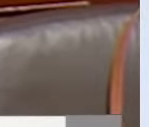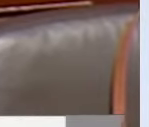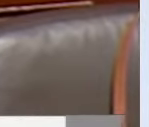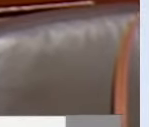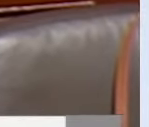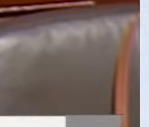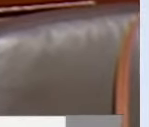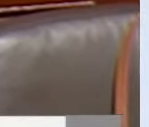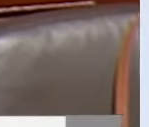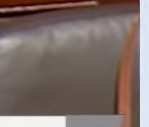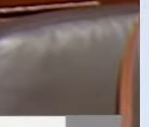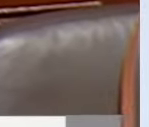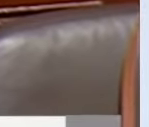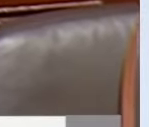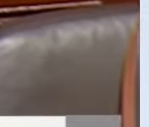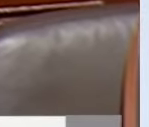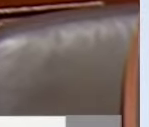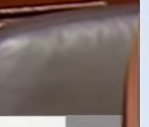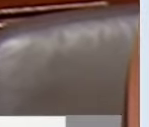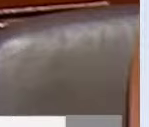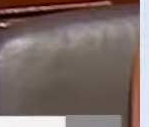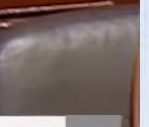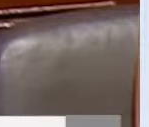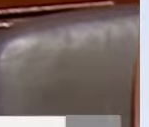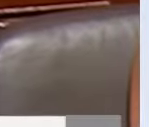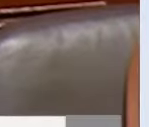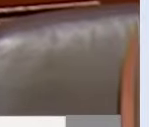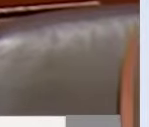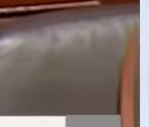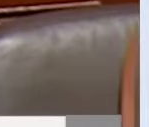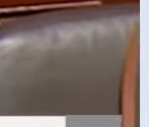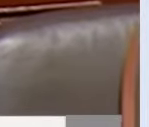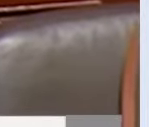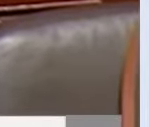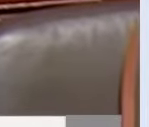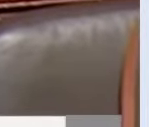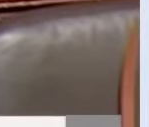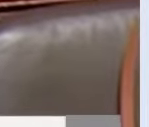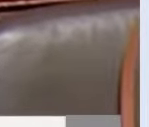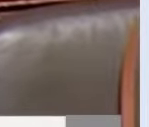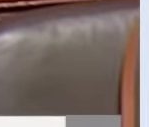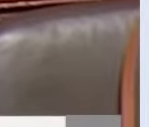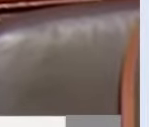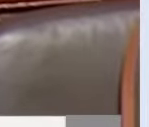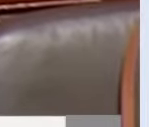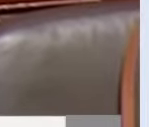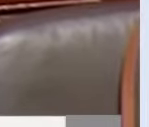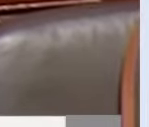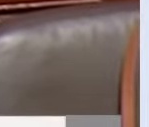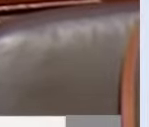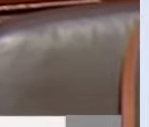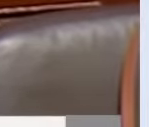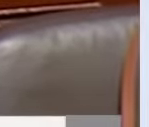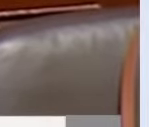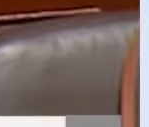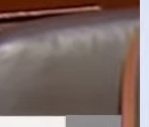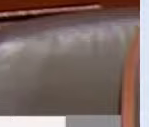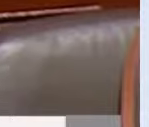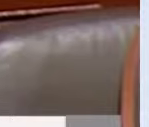la República, que desde la bancada de APP exigimos un esclarecimiento absoluto por el bien del